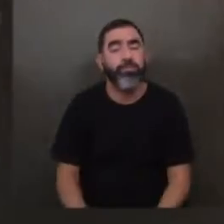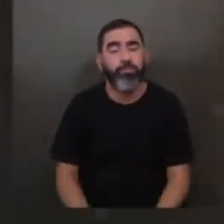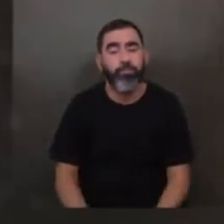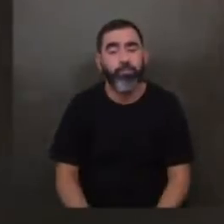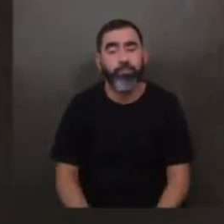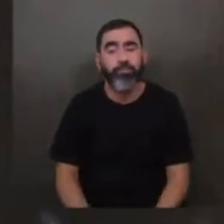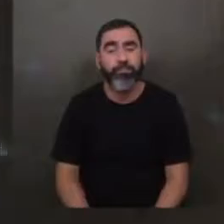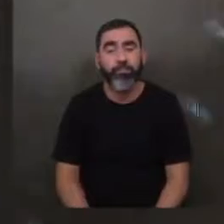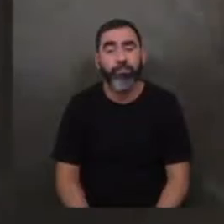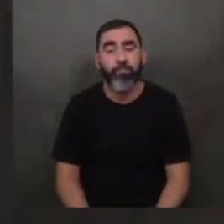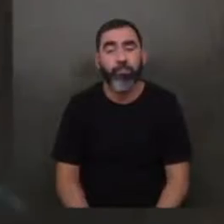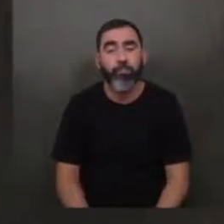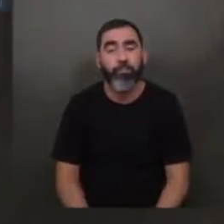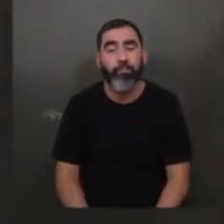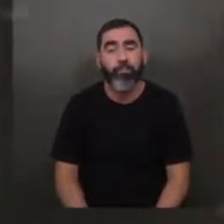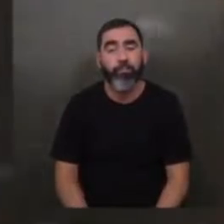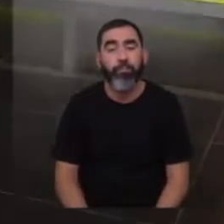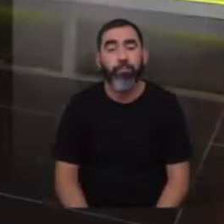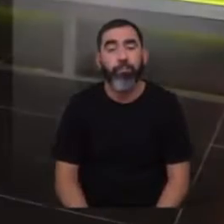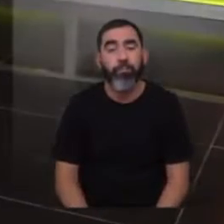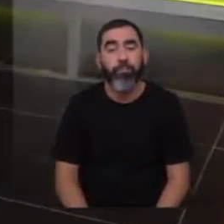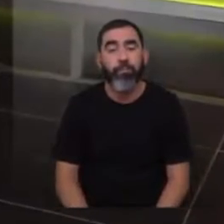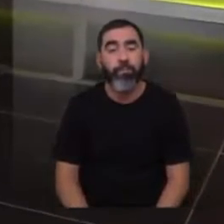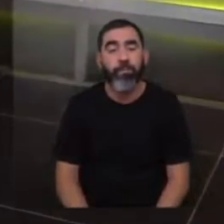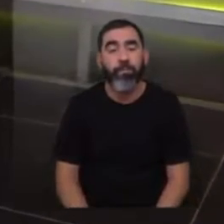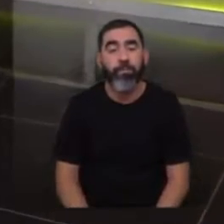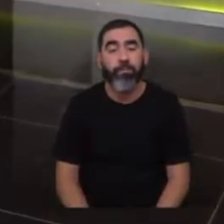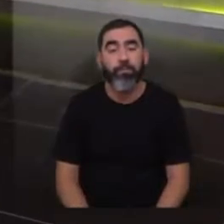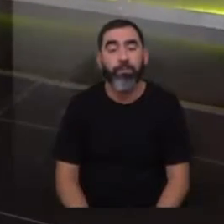Gonzalo en esta segunda parte del informe.